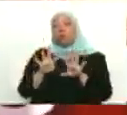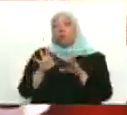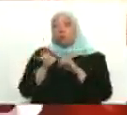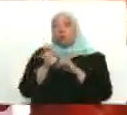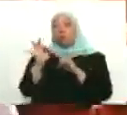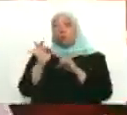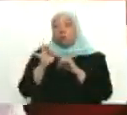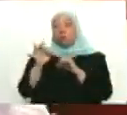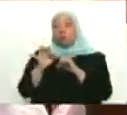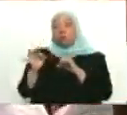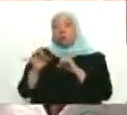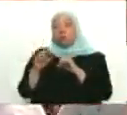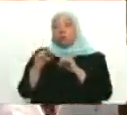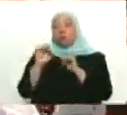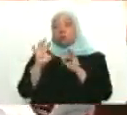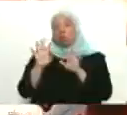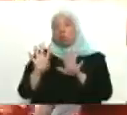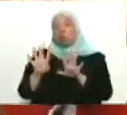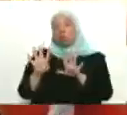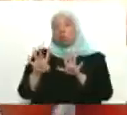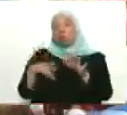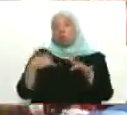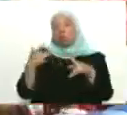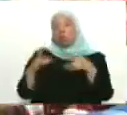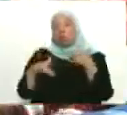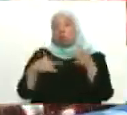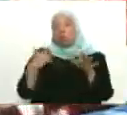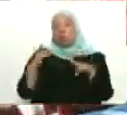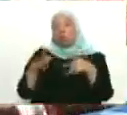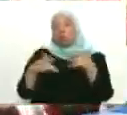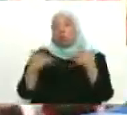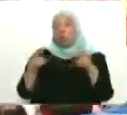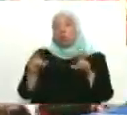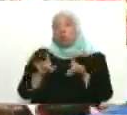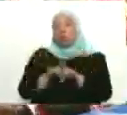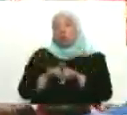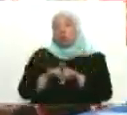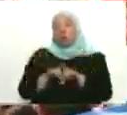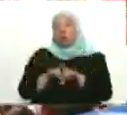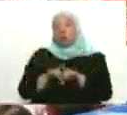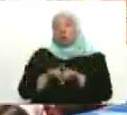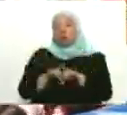Bueno, vamos a ir para los 9 municipios a hacer un acto como este.